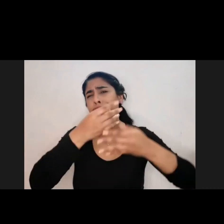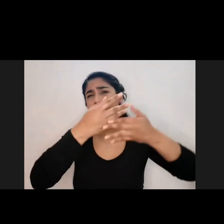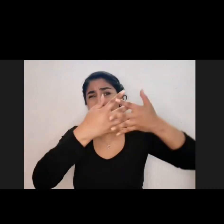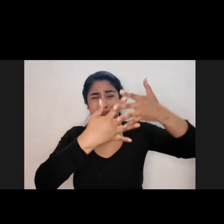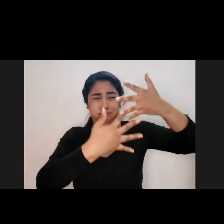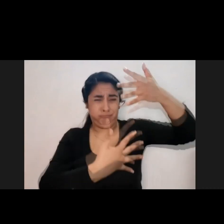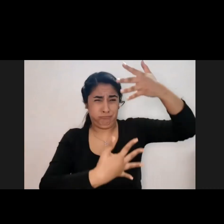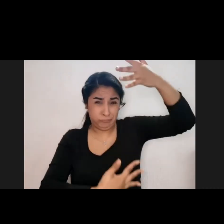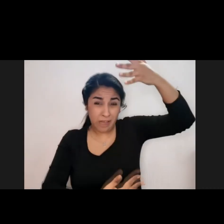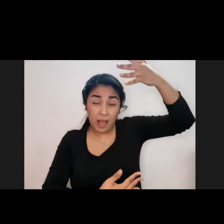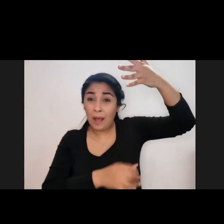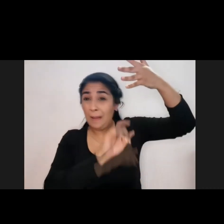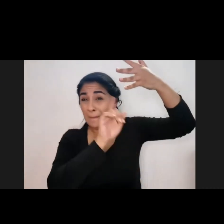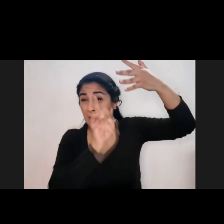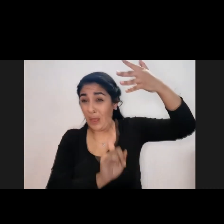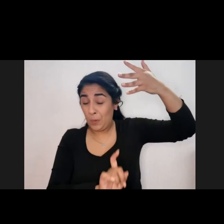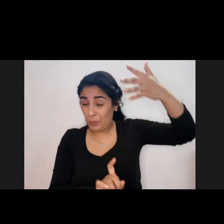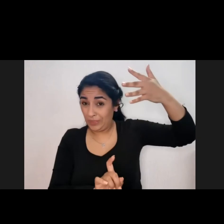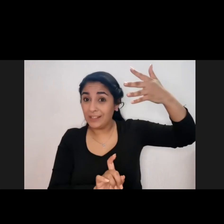preguntas,